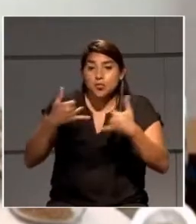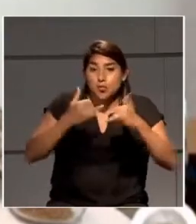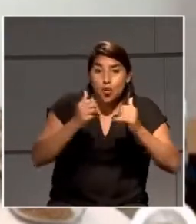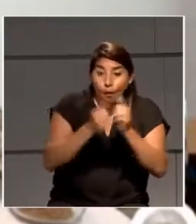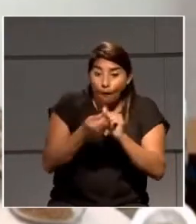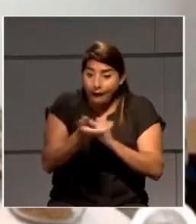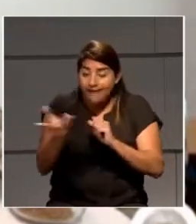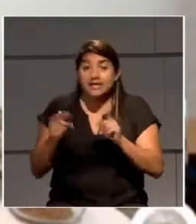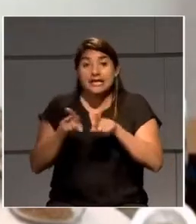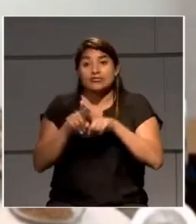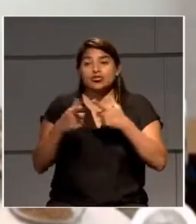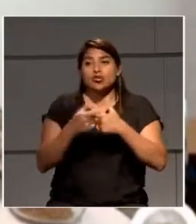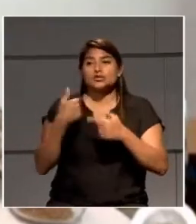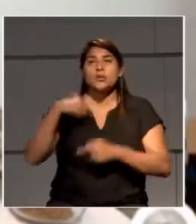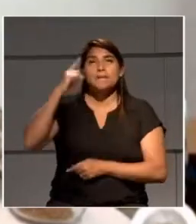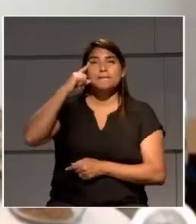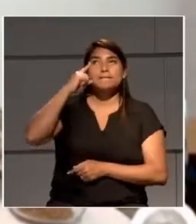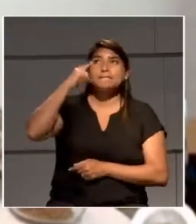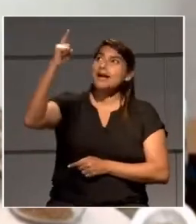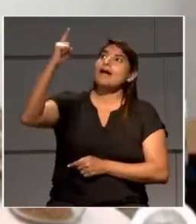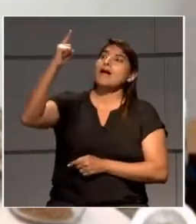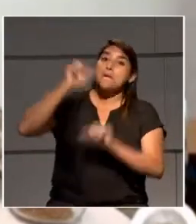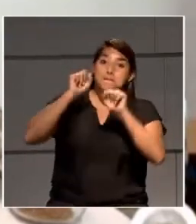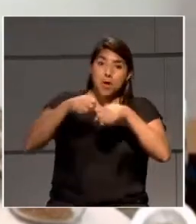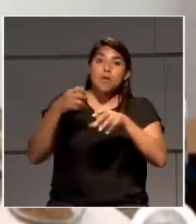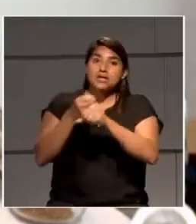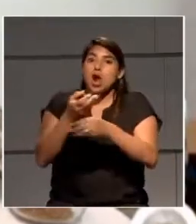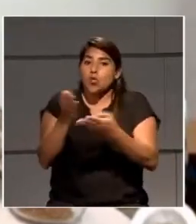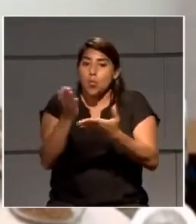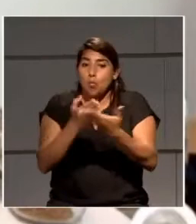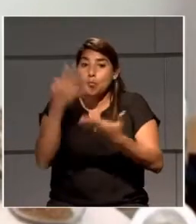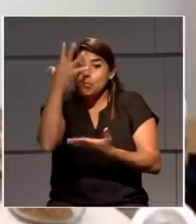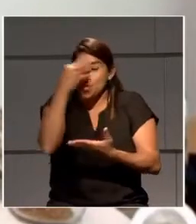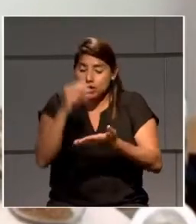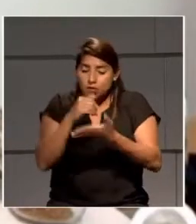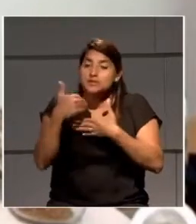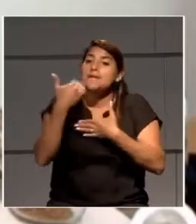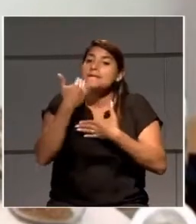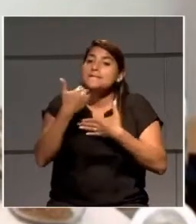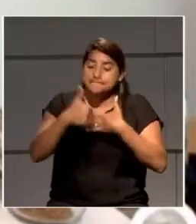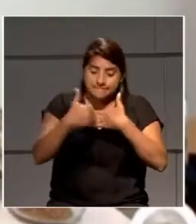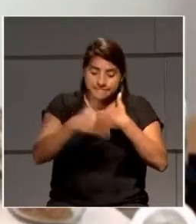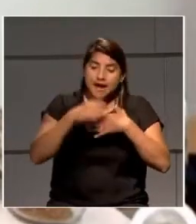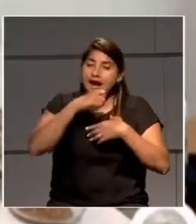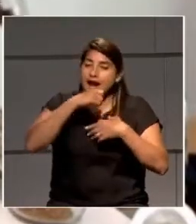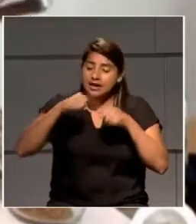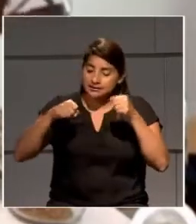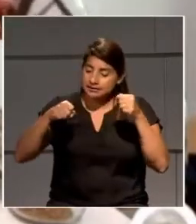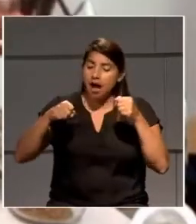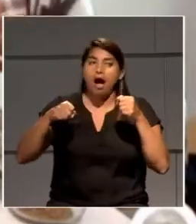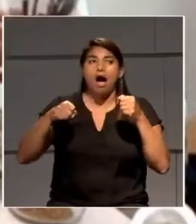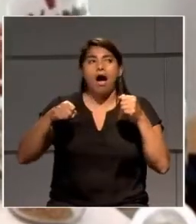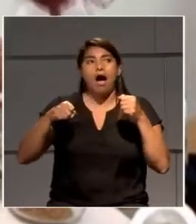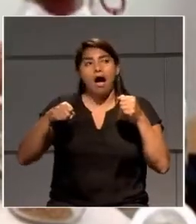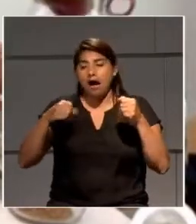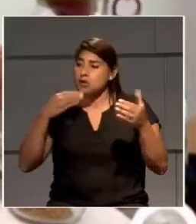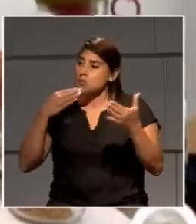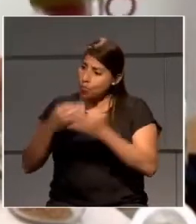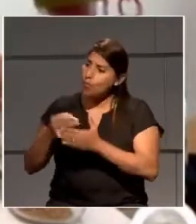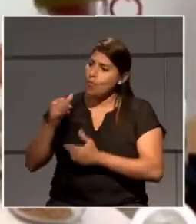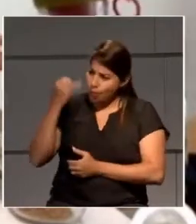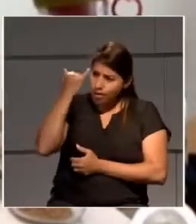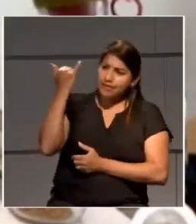Sí. Y entonces se me ocurrió que podemos hacer algo bonito con esos palos también, Nayu. Plug, eso me parece una muy buena